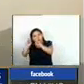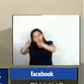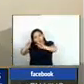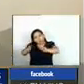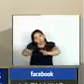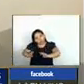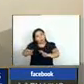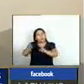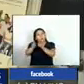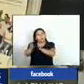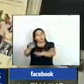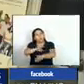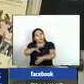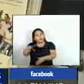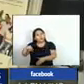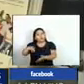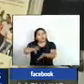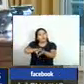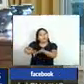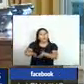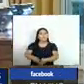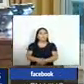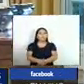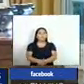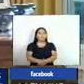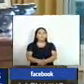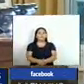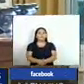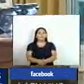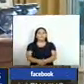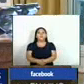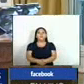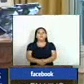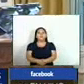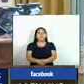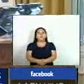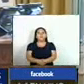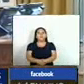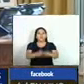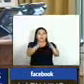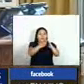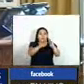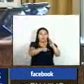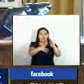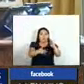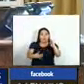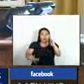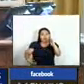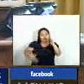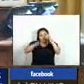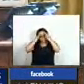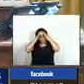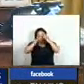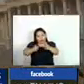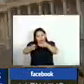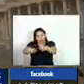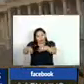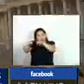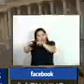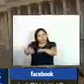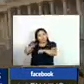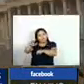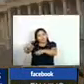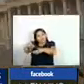familiar financiadas con fondos federales la Casa Blanca sigue enfocada en un acuerdo bipartidista en el